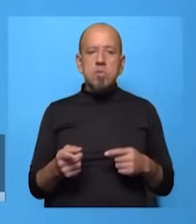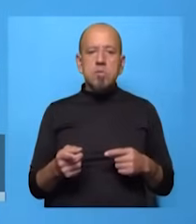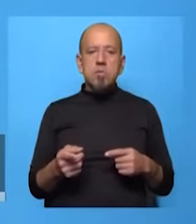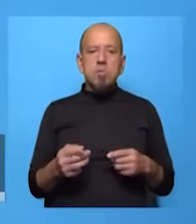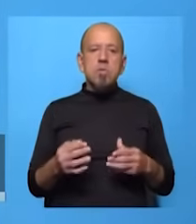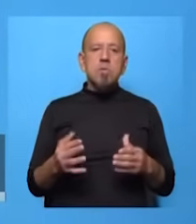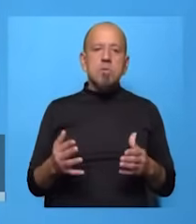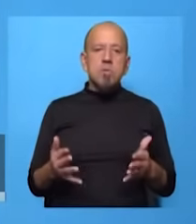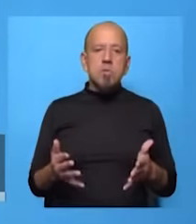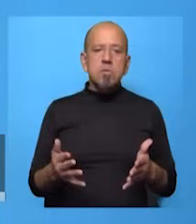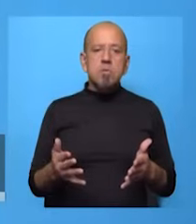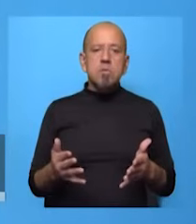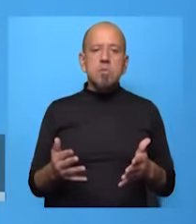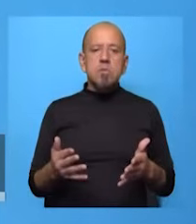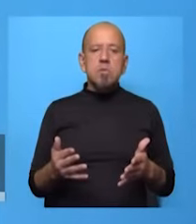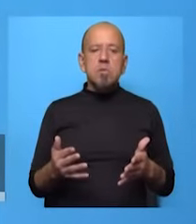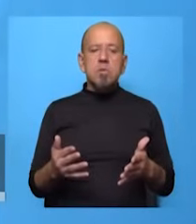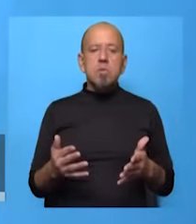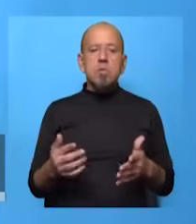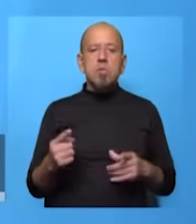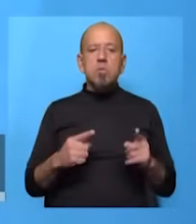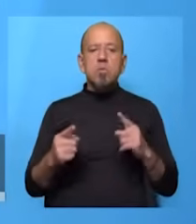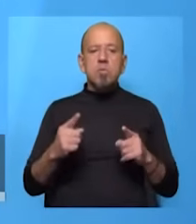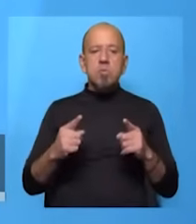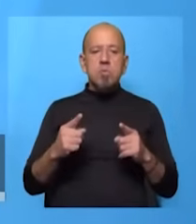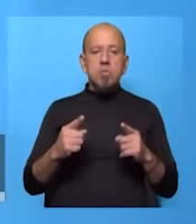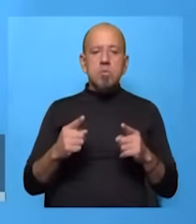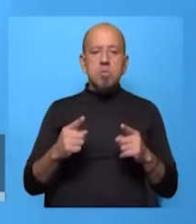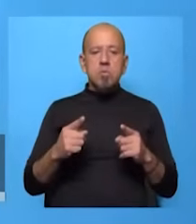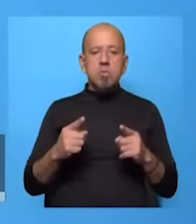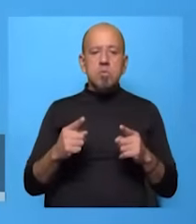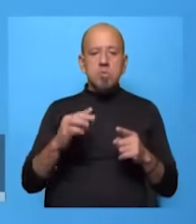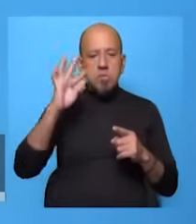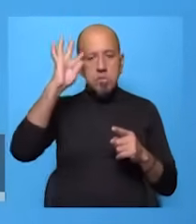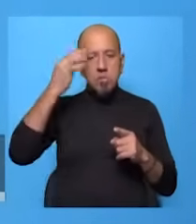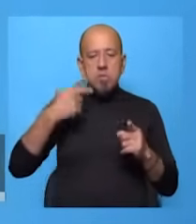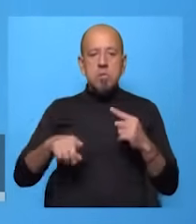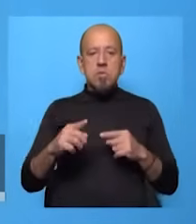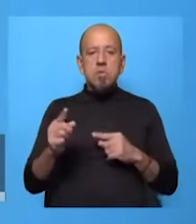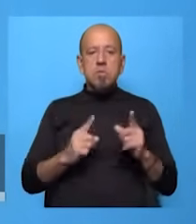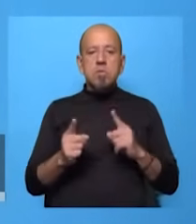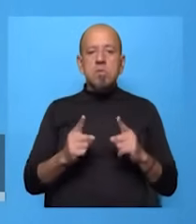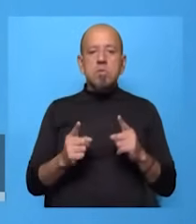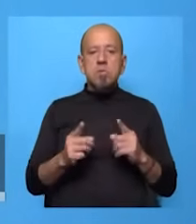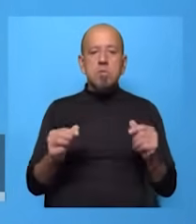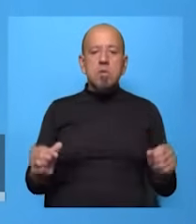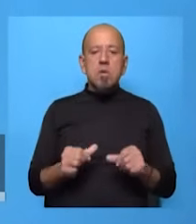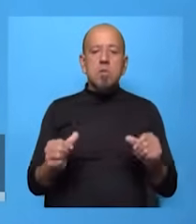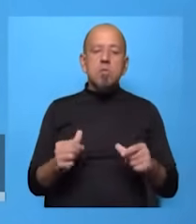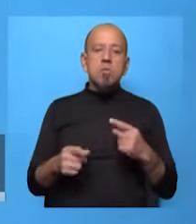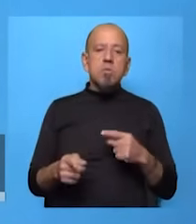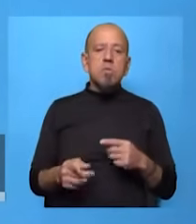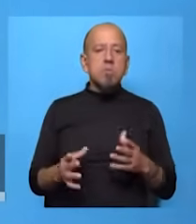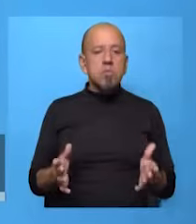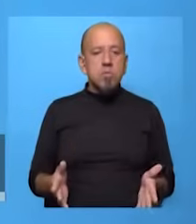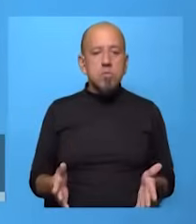hay quienes que ven signos de tibieza en alguien que dice construyamos puentes y